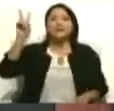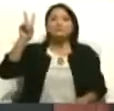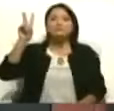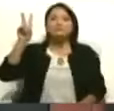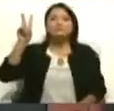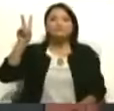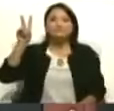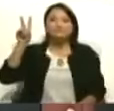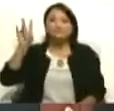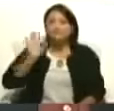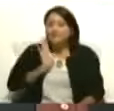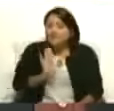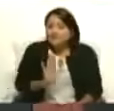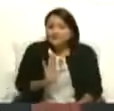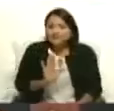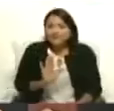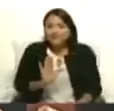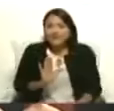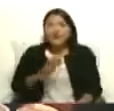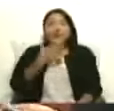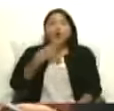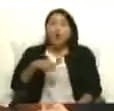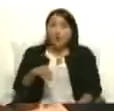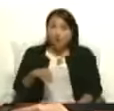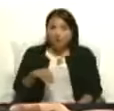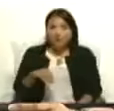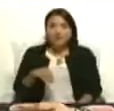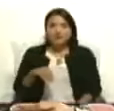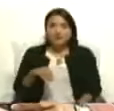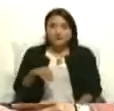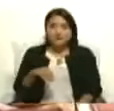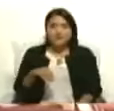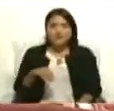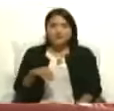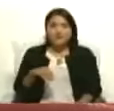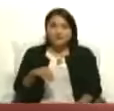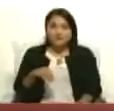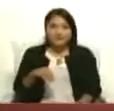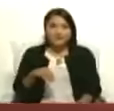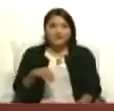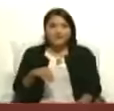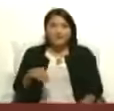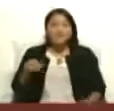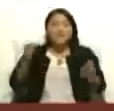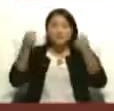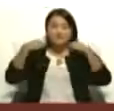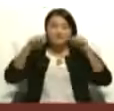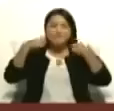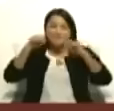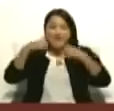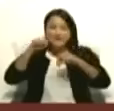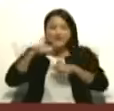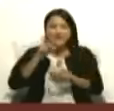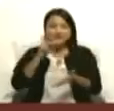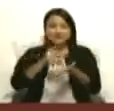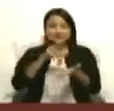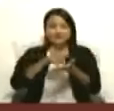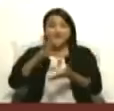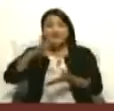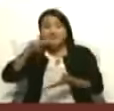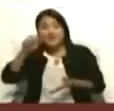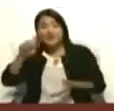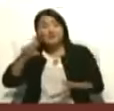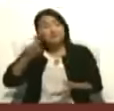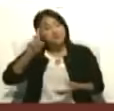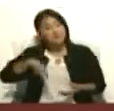Venezuela los jóvenes que por miles y miles estuvieron en el simulacro que se realizó que realizó el Consejo Nacional electoral